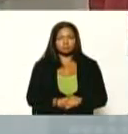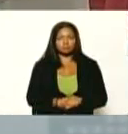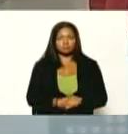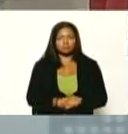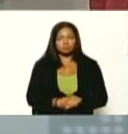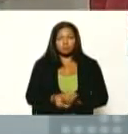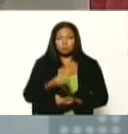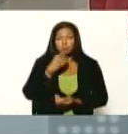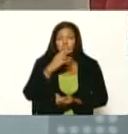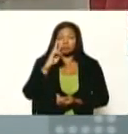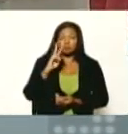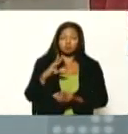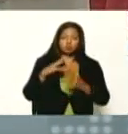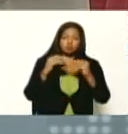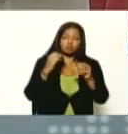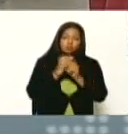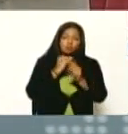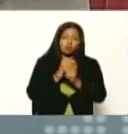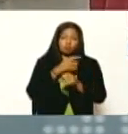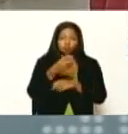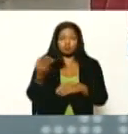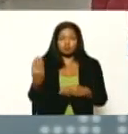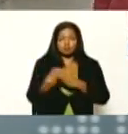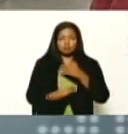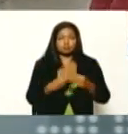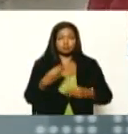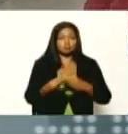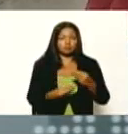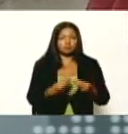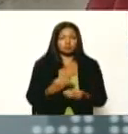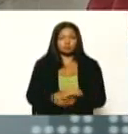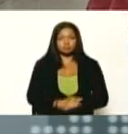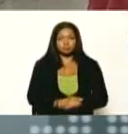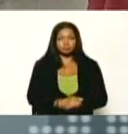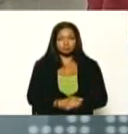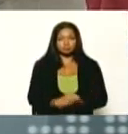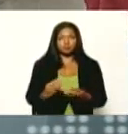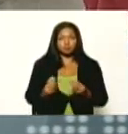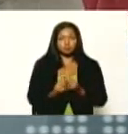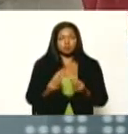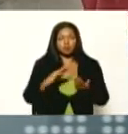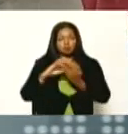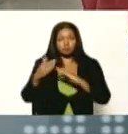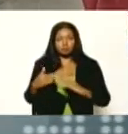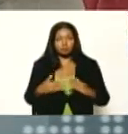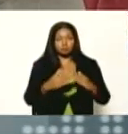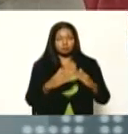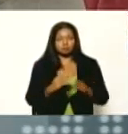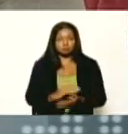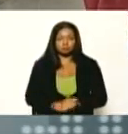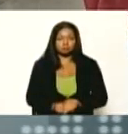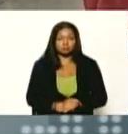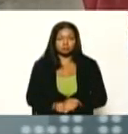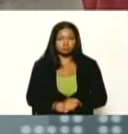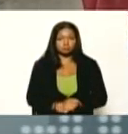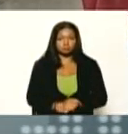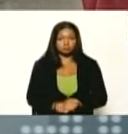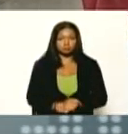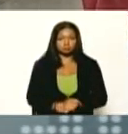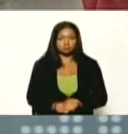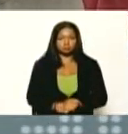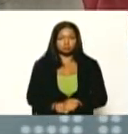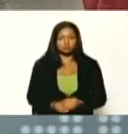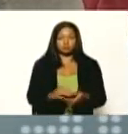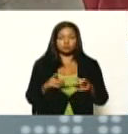Bueno, estoy viendo el trabajo que ustedes están haciendo junto a la comunidad. Las áreas de